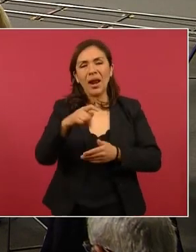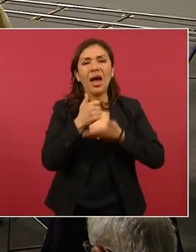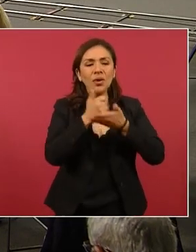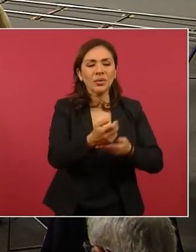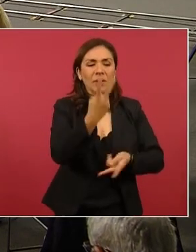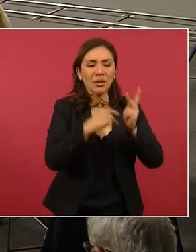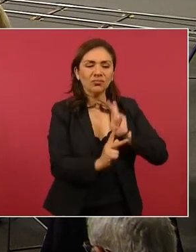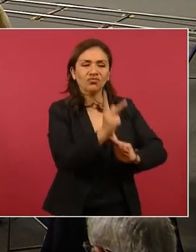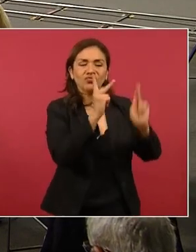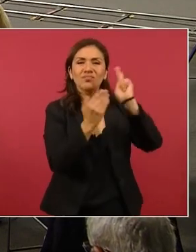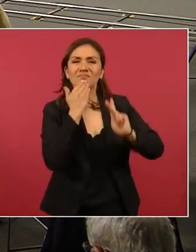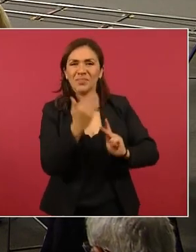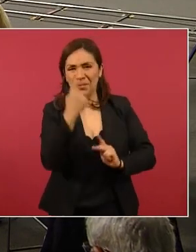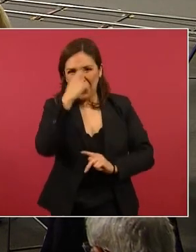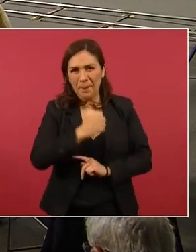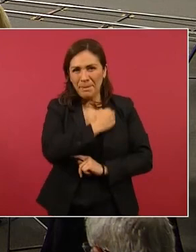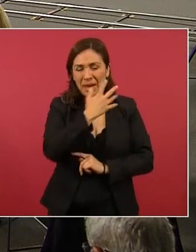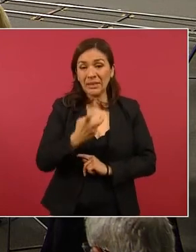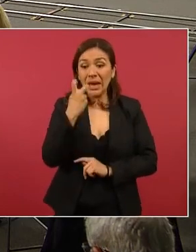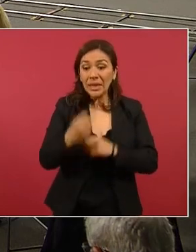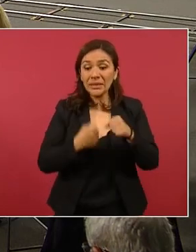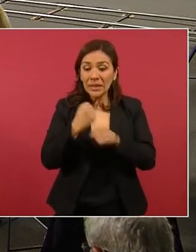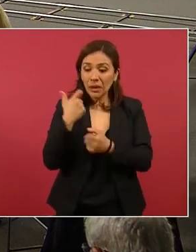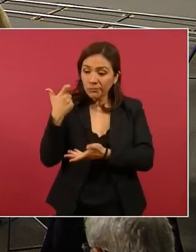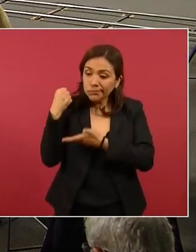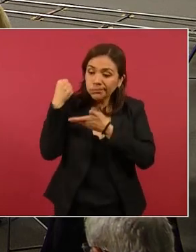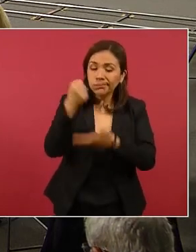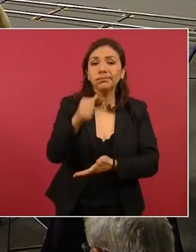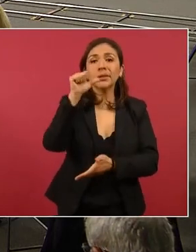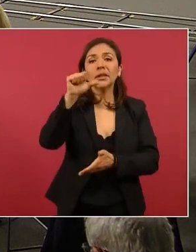Bienestar, este año tendrá un presupuesto de